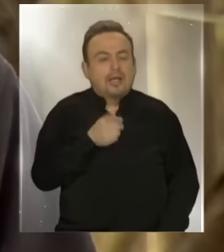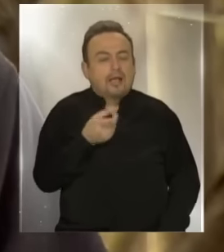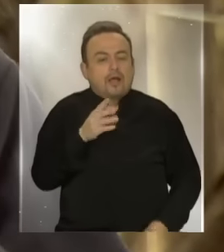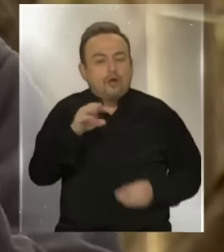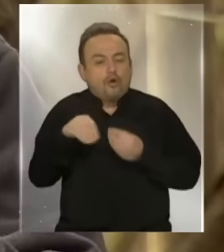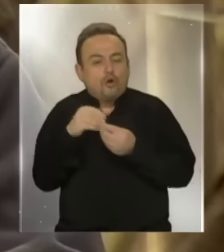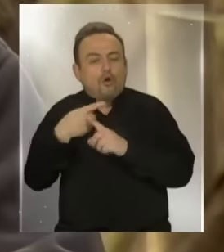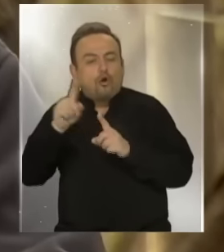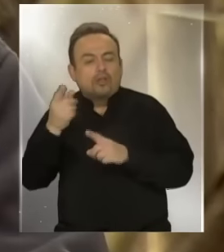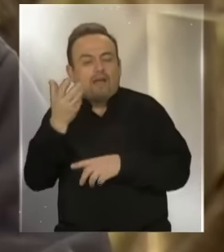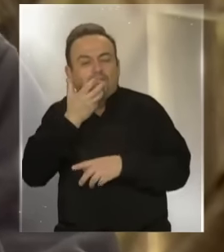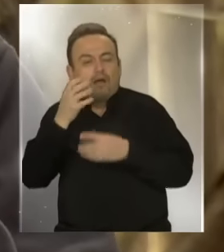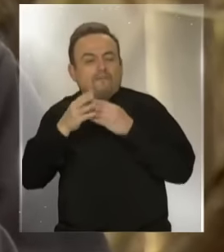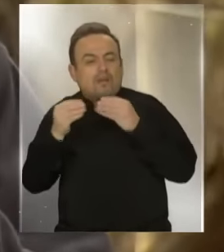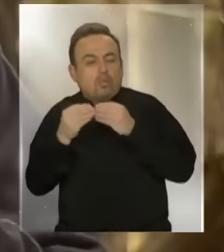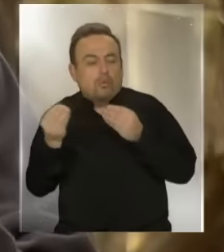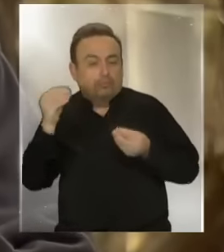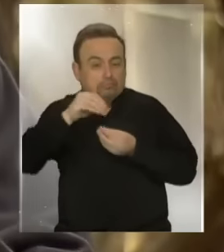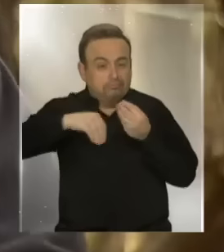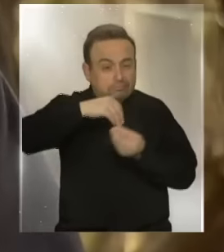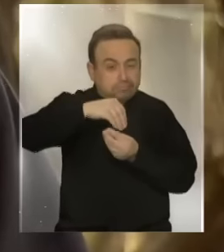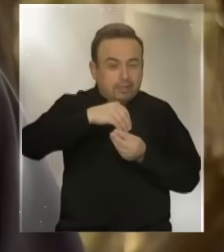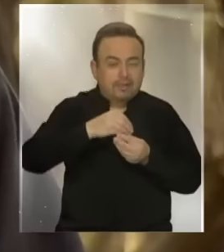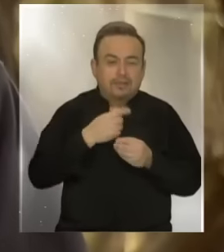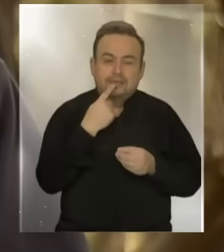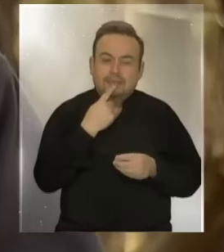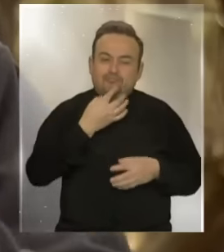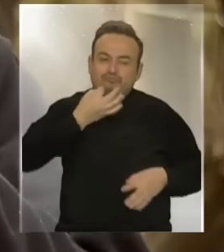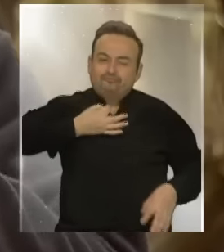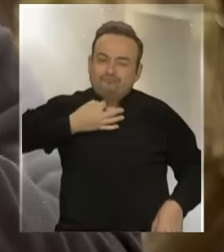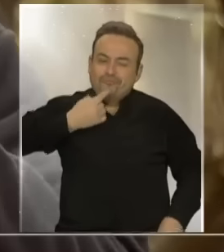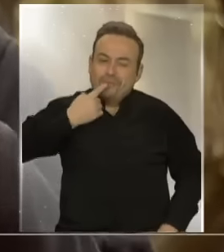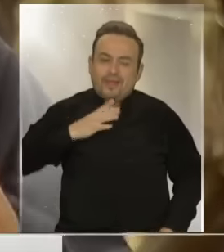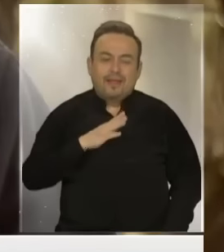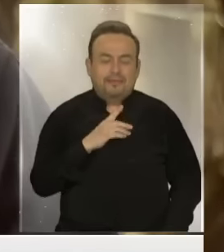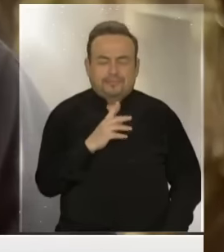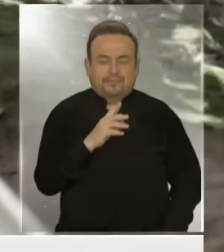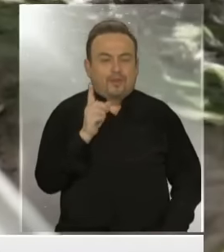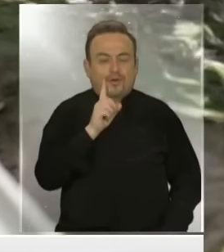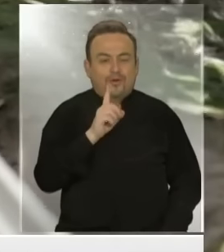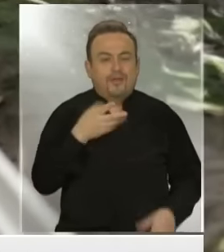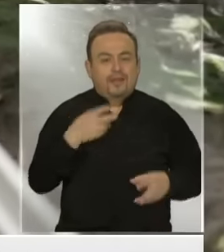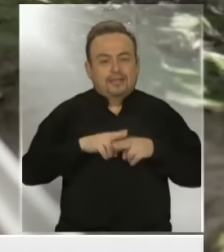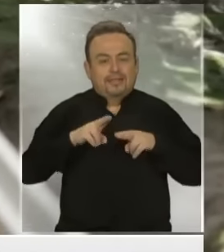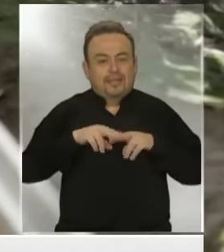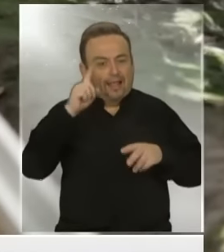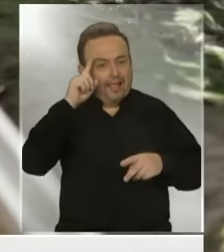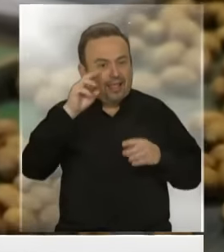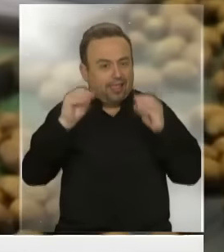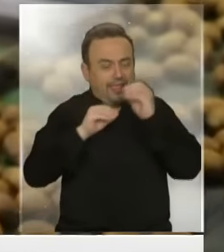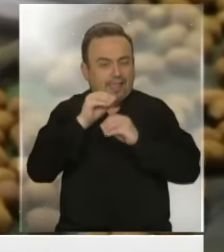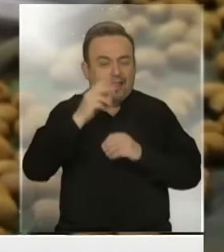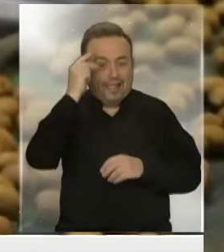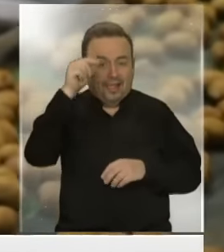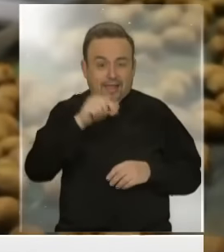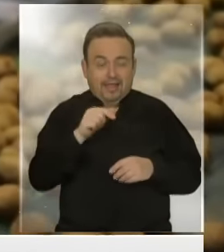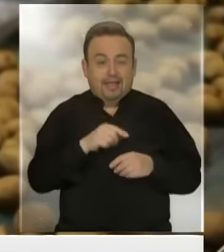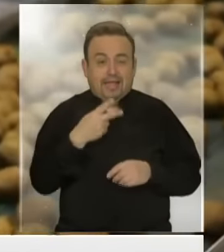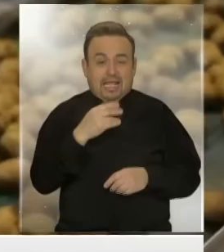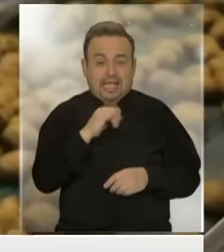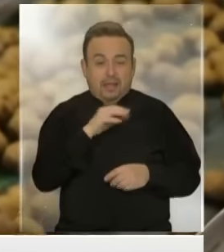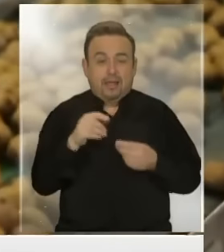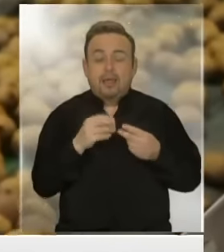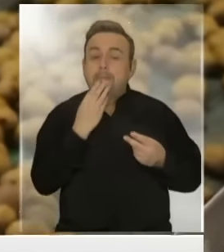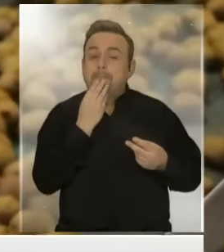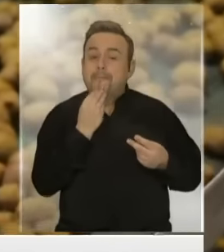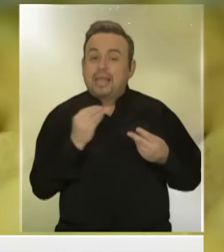otra fruta y con qué otras verduras podemos juntarla para poder hacer una buena mezcla? Entonces por eso es que al kiwi lo sumamos a la